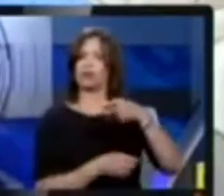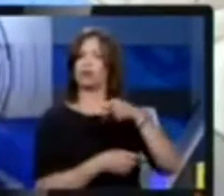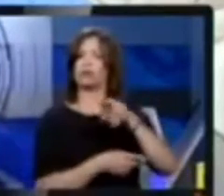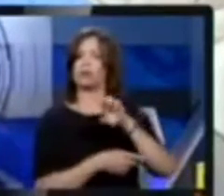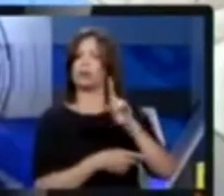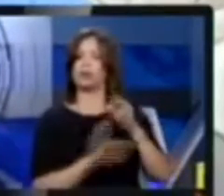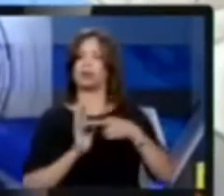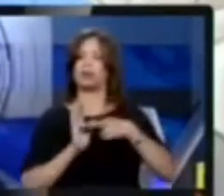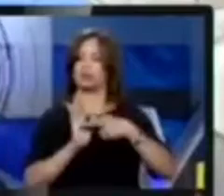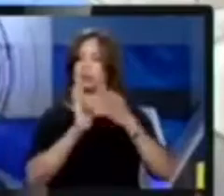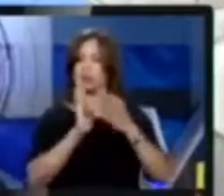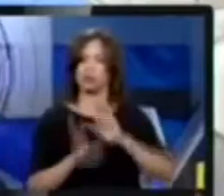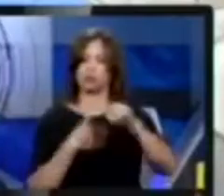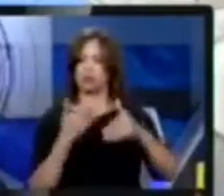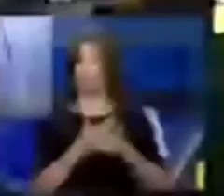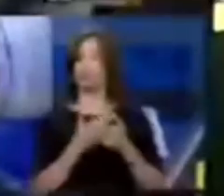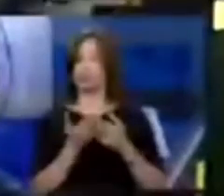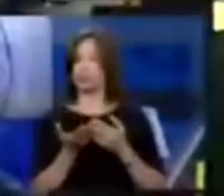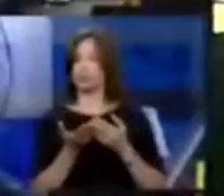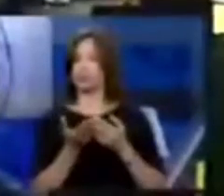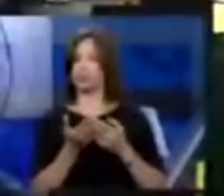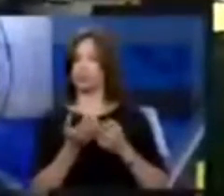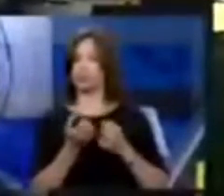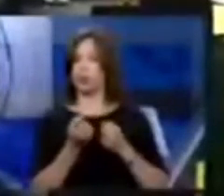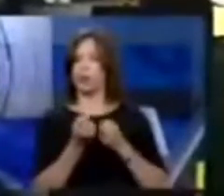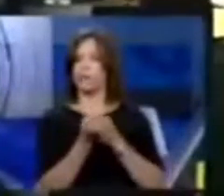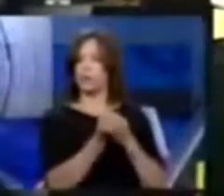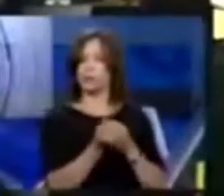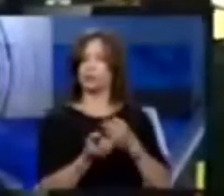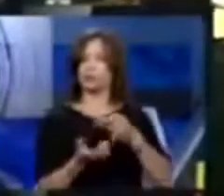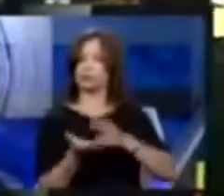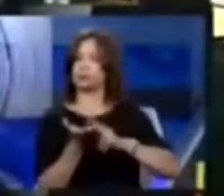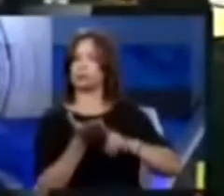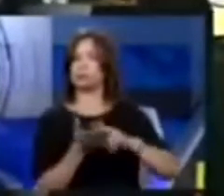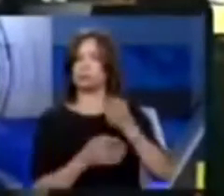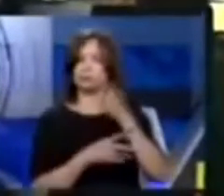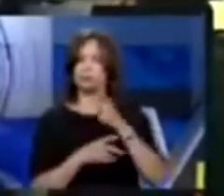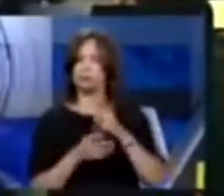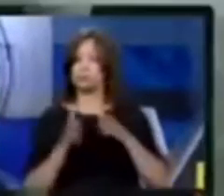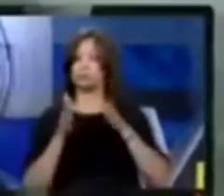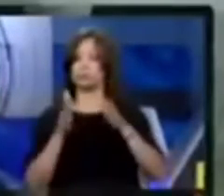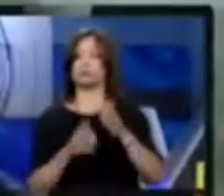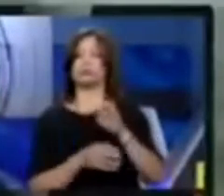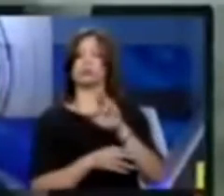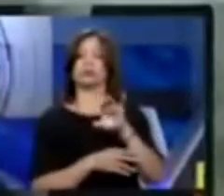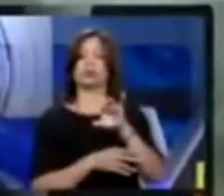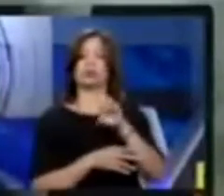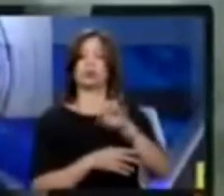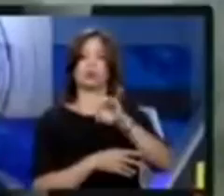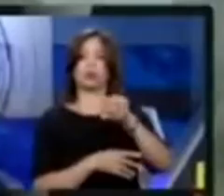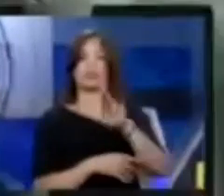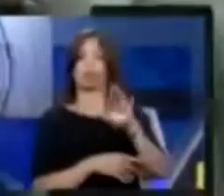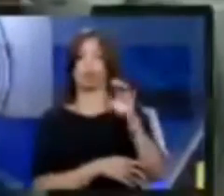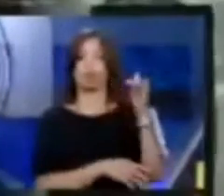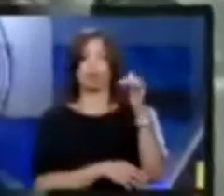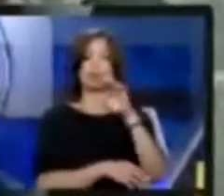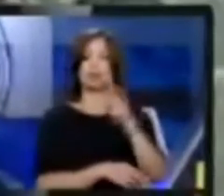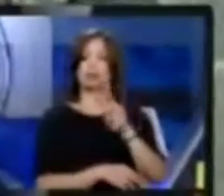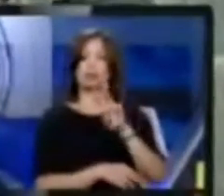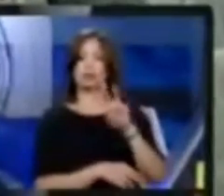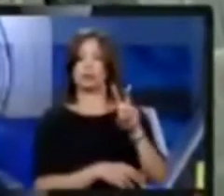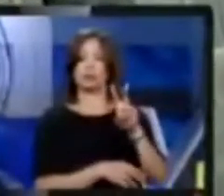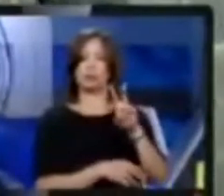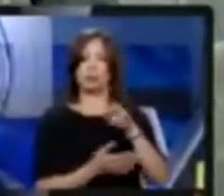PRD defendían todos esos contratos. En cuanto al préstamo para la construcción de la carretera Río Jarabacoa por